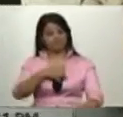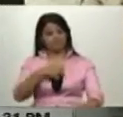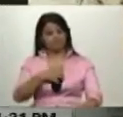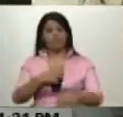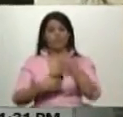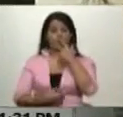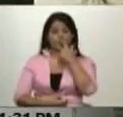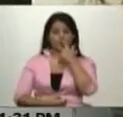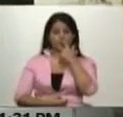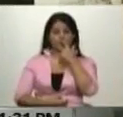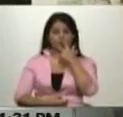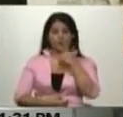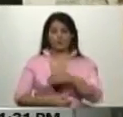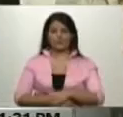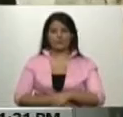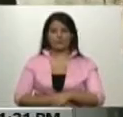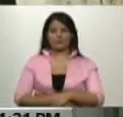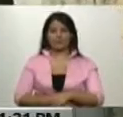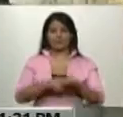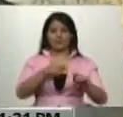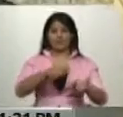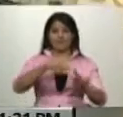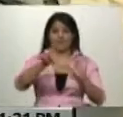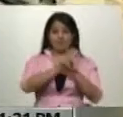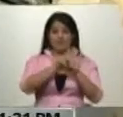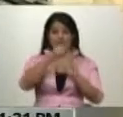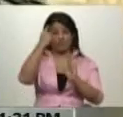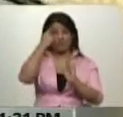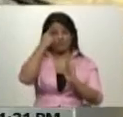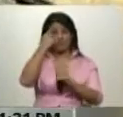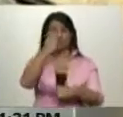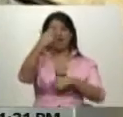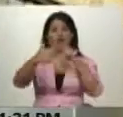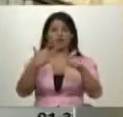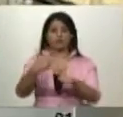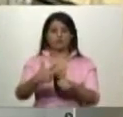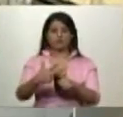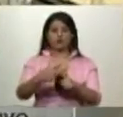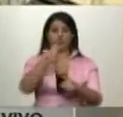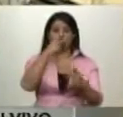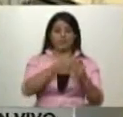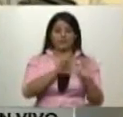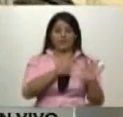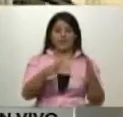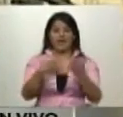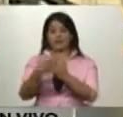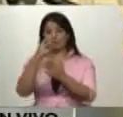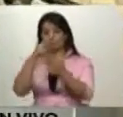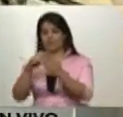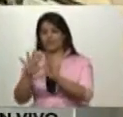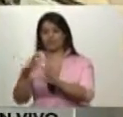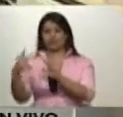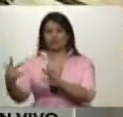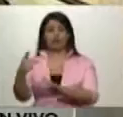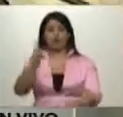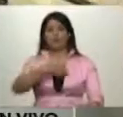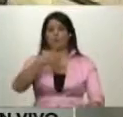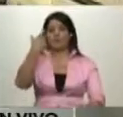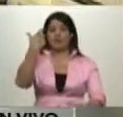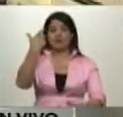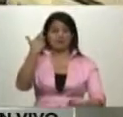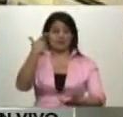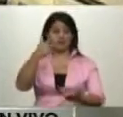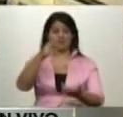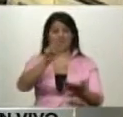al último día del año 2018. 3 años de protección de los trabajadores y las trabajadoras. En su artículo